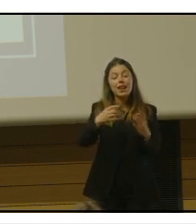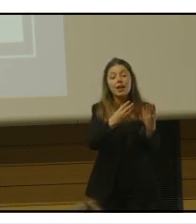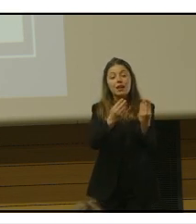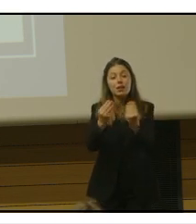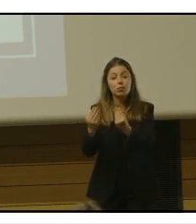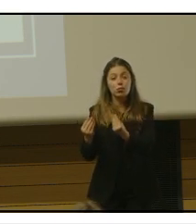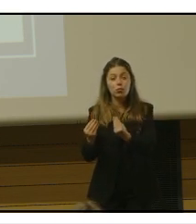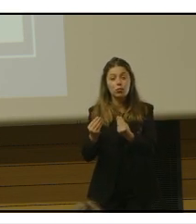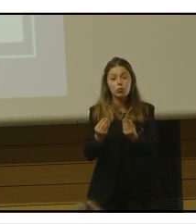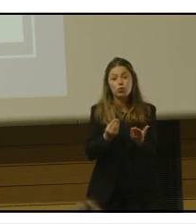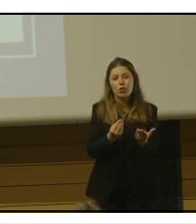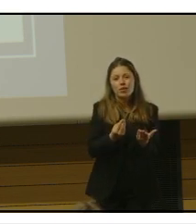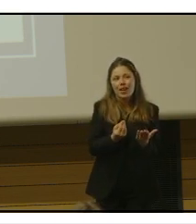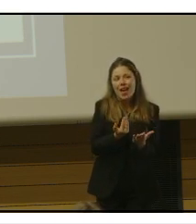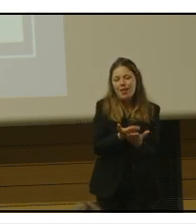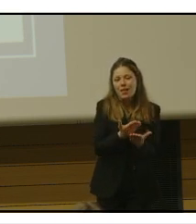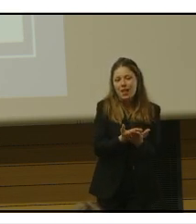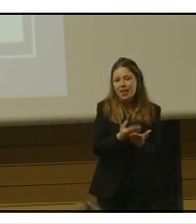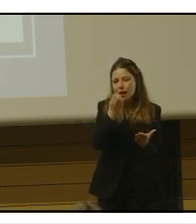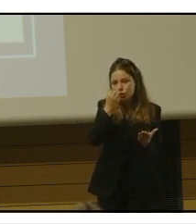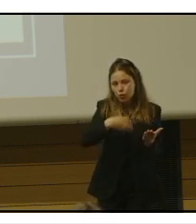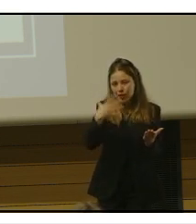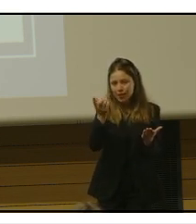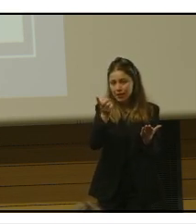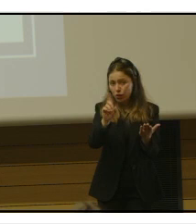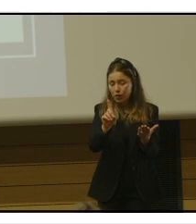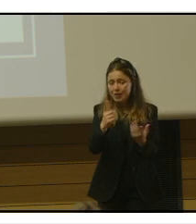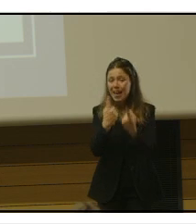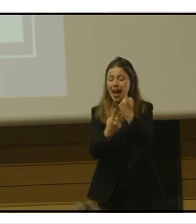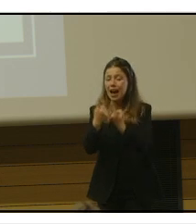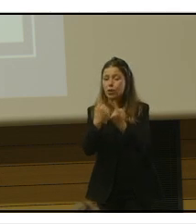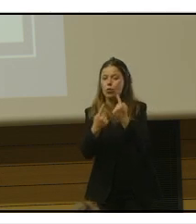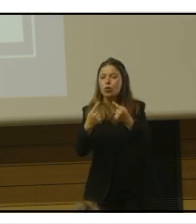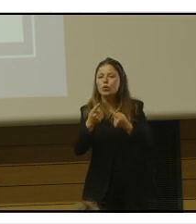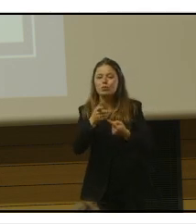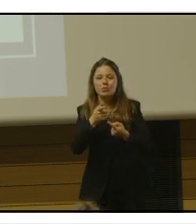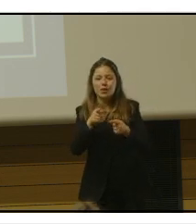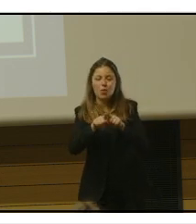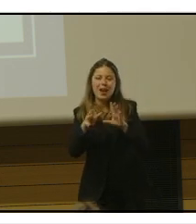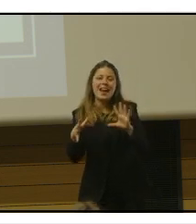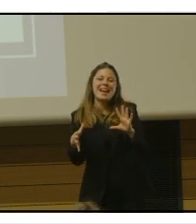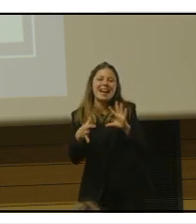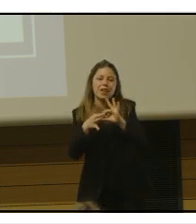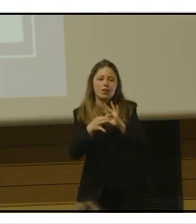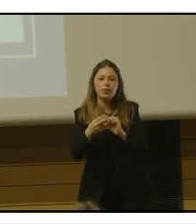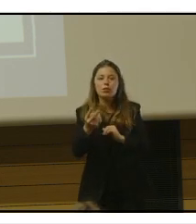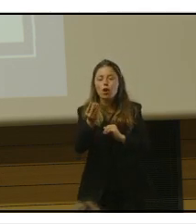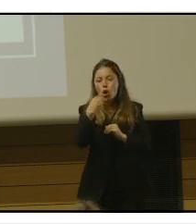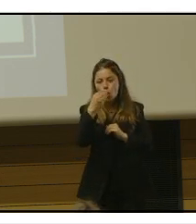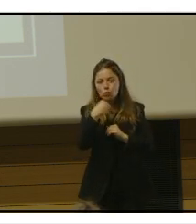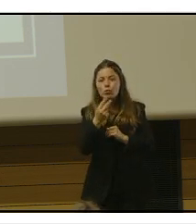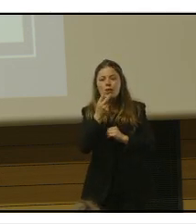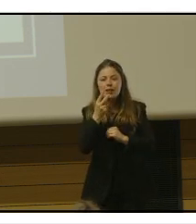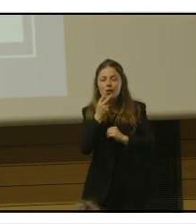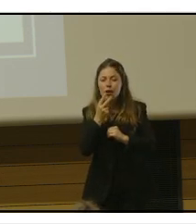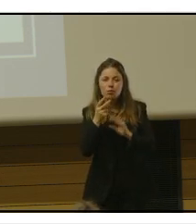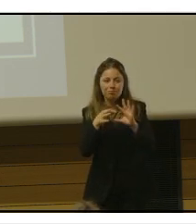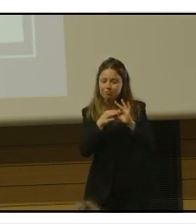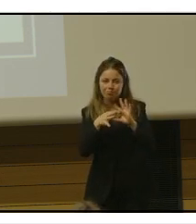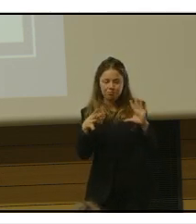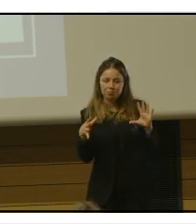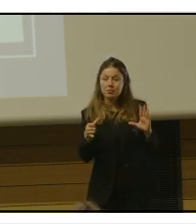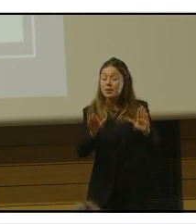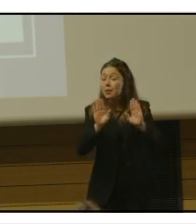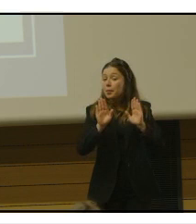la evidencia todavía es insuficiente. Hay algunos de ellos que no están incluso ni relacionados con el consumo activo de tabaco. bueno,